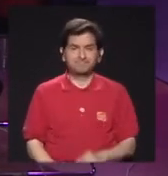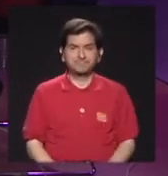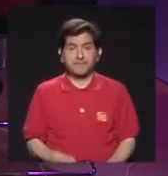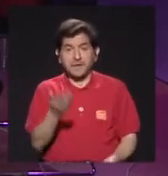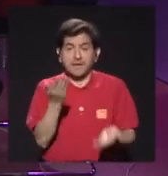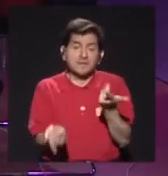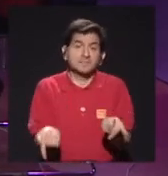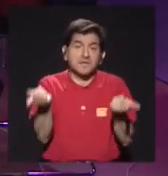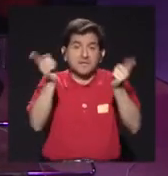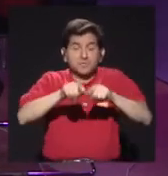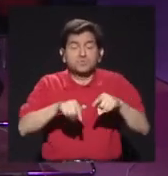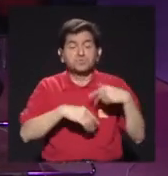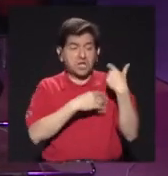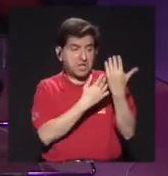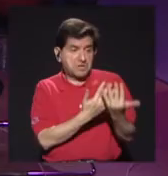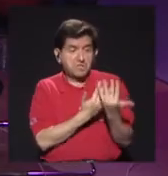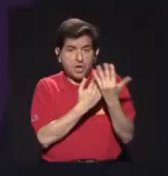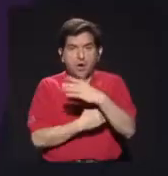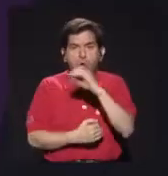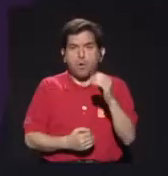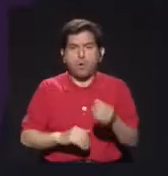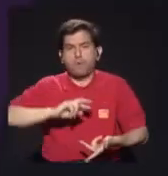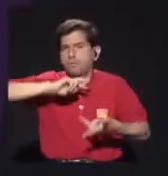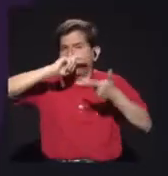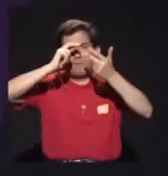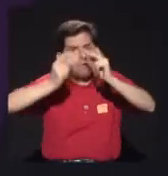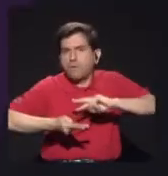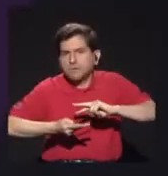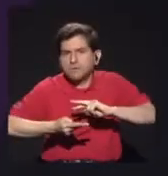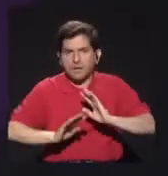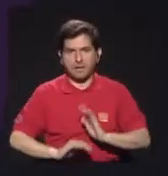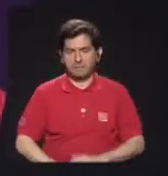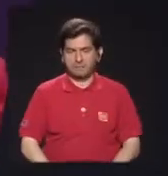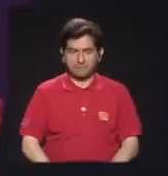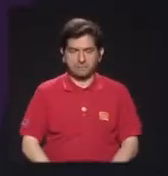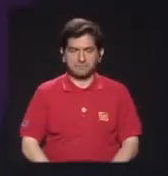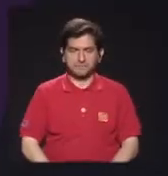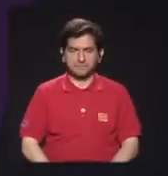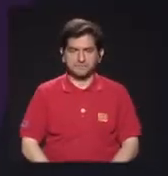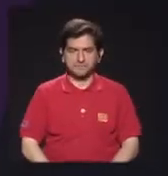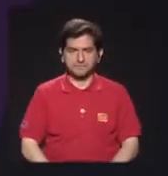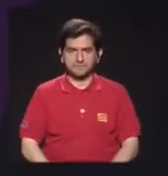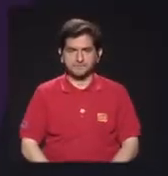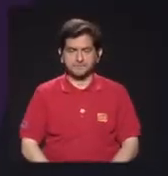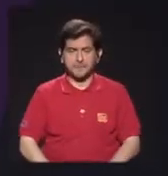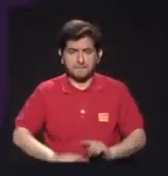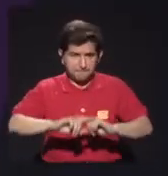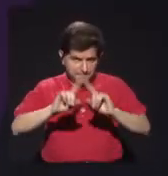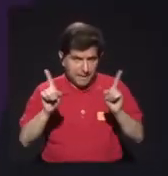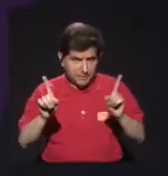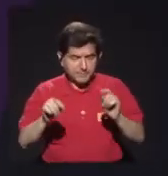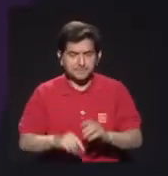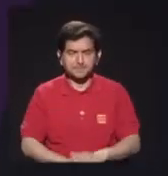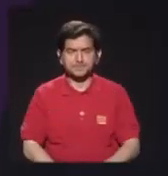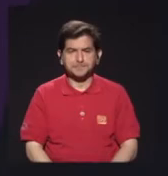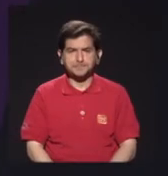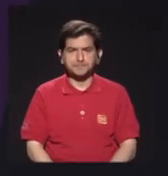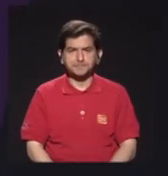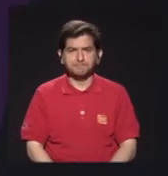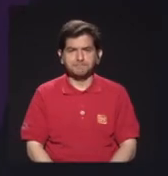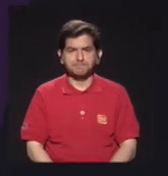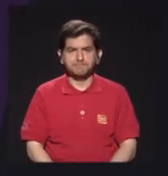que ocurra lo esperado como puede ser que ocurra totalmente lo inesperado pero bueno ha